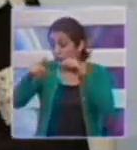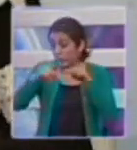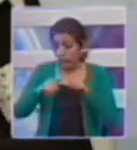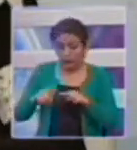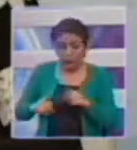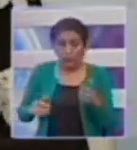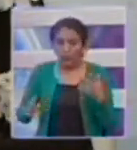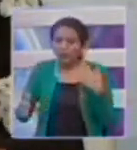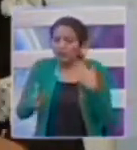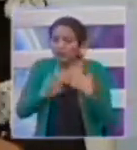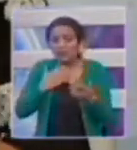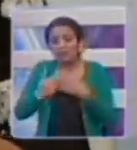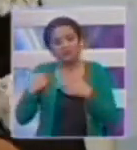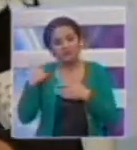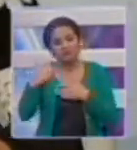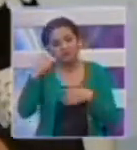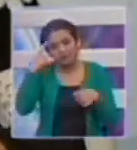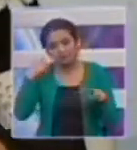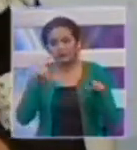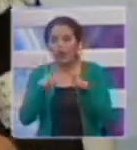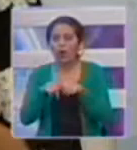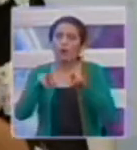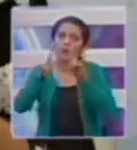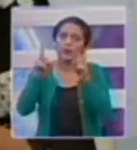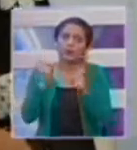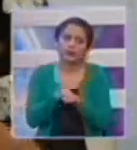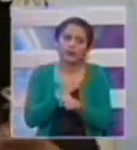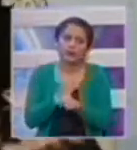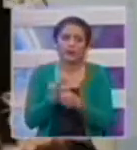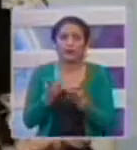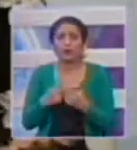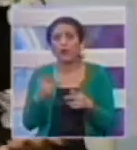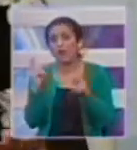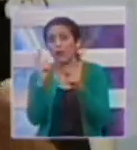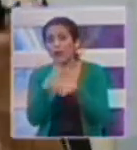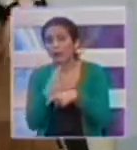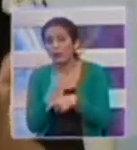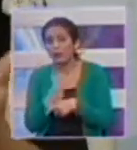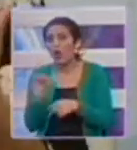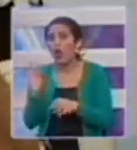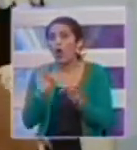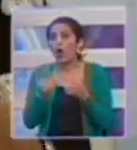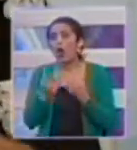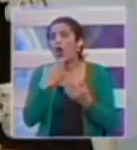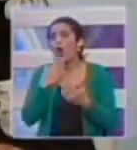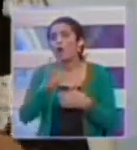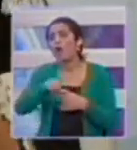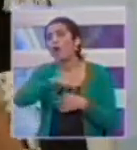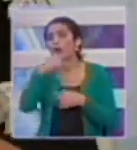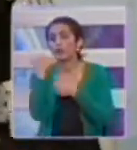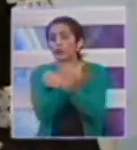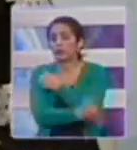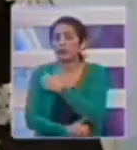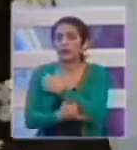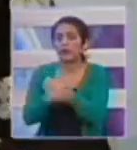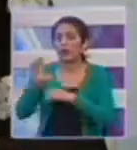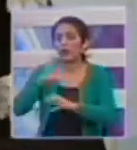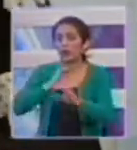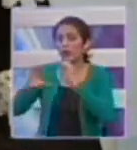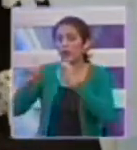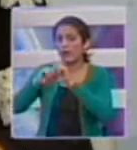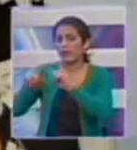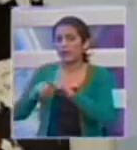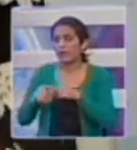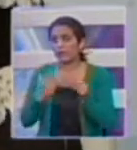a acuerdos sobre los temas del empleo, de la producción, sobre los temas de la política exterior que se discuten tan poco, pero que hoy repercuten muchísimo en la situación